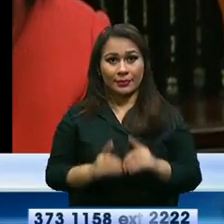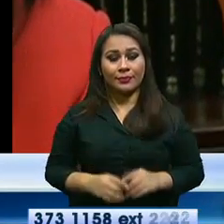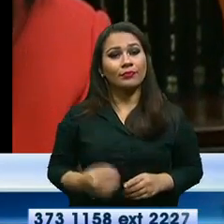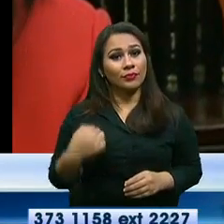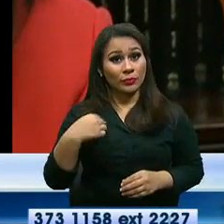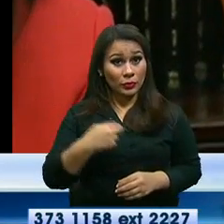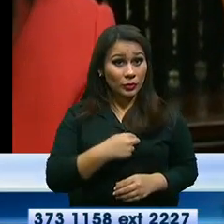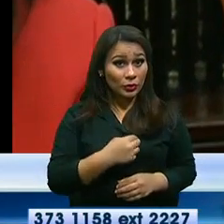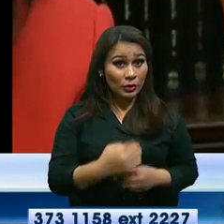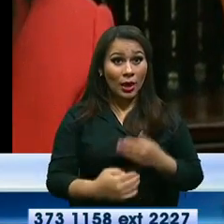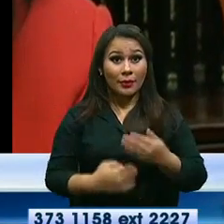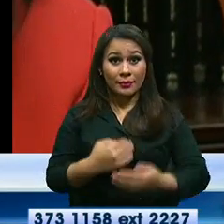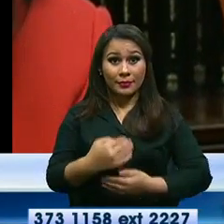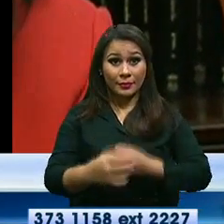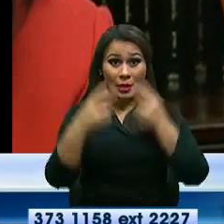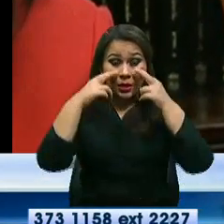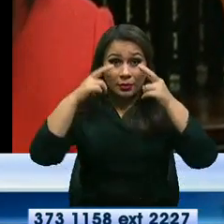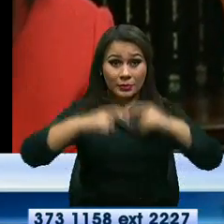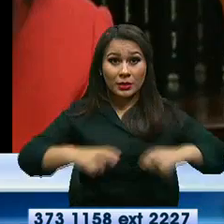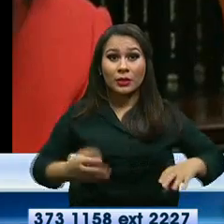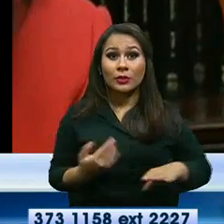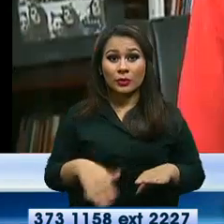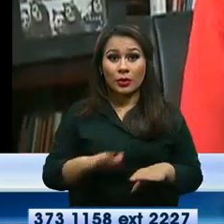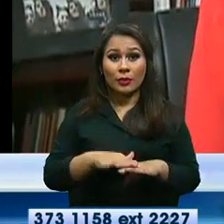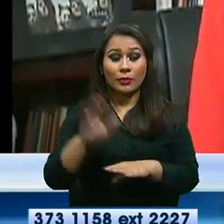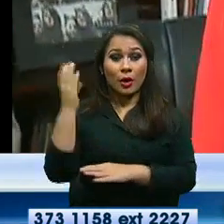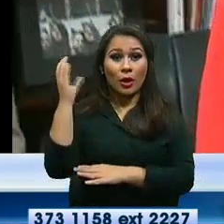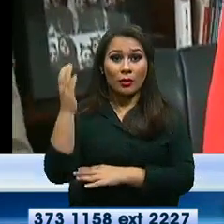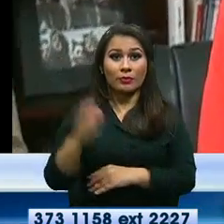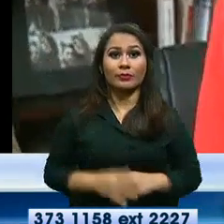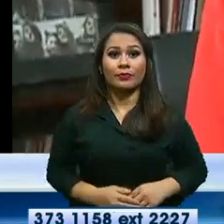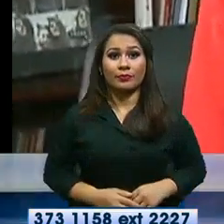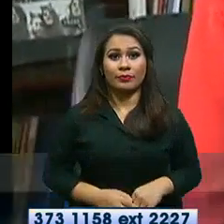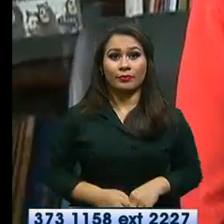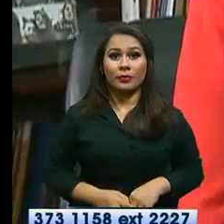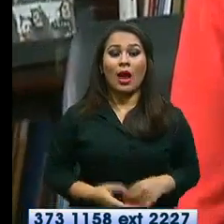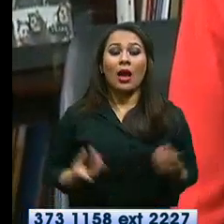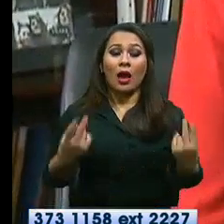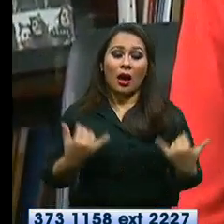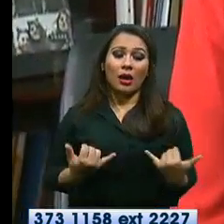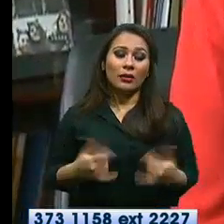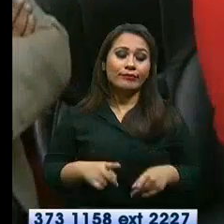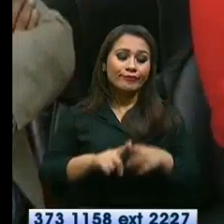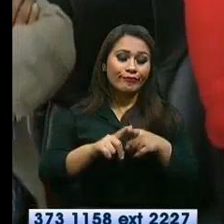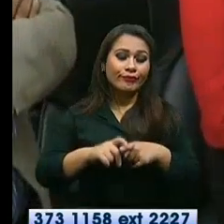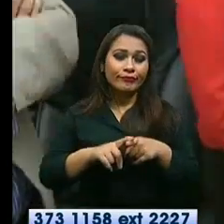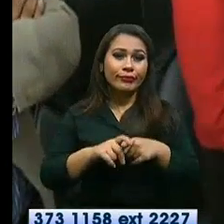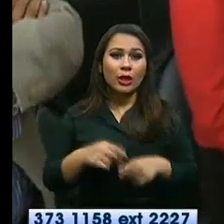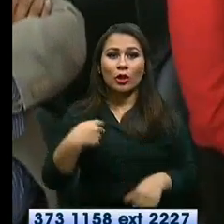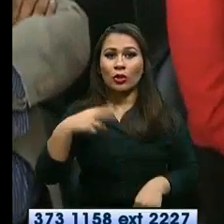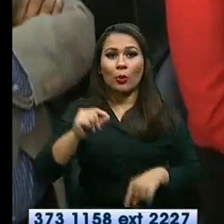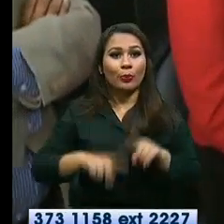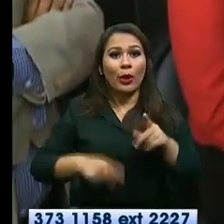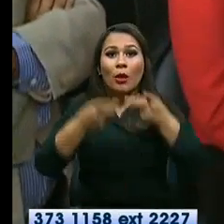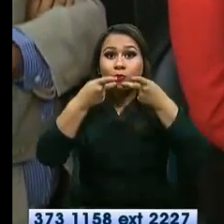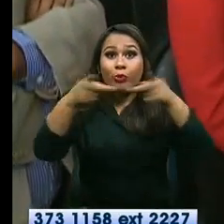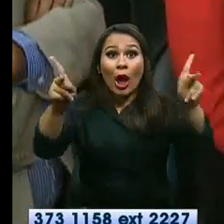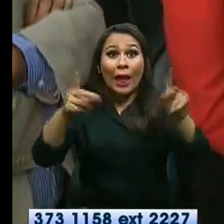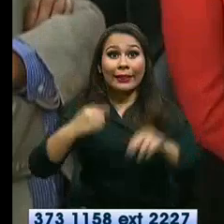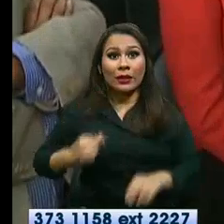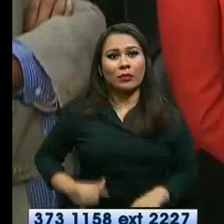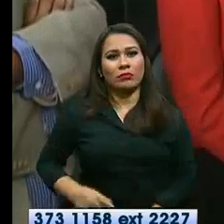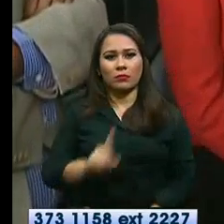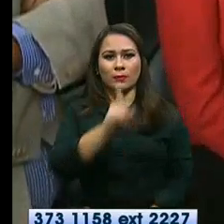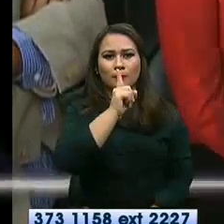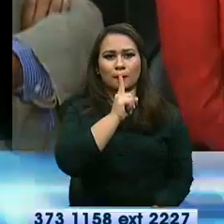avanzado en estas investigaciones penales en Colombia. Que la investigación esté en indagación previa, por lo que no se pueden revelar mayores detalles. En